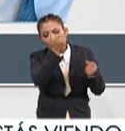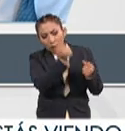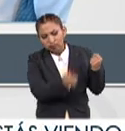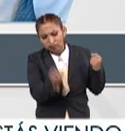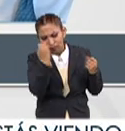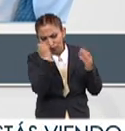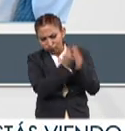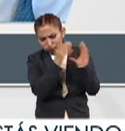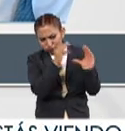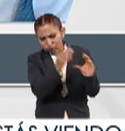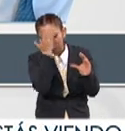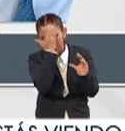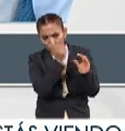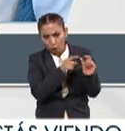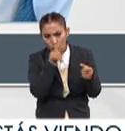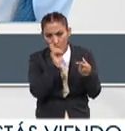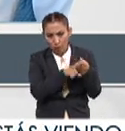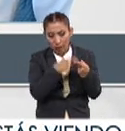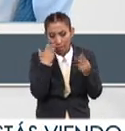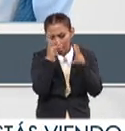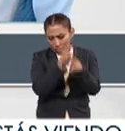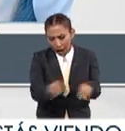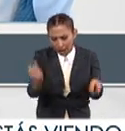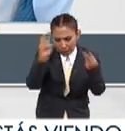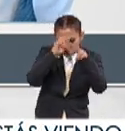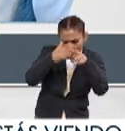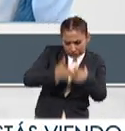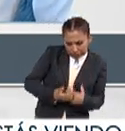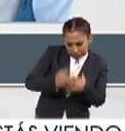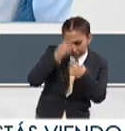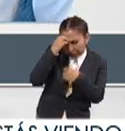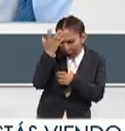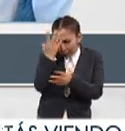competencias, entre ellos el análisis